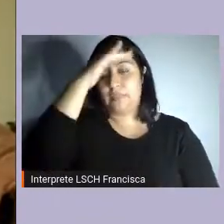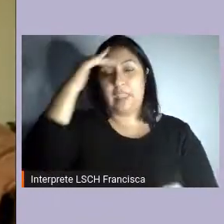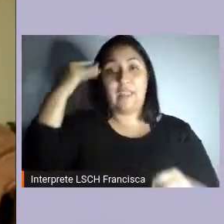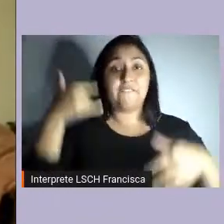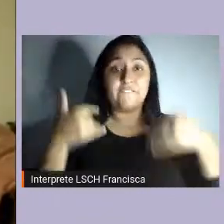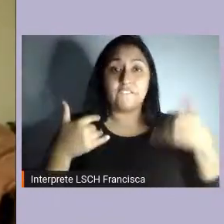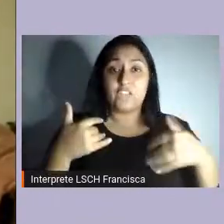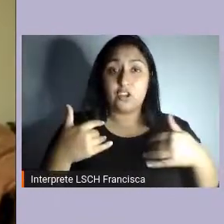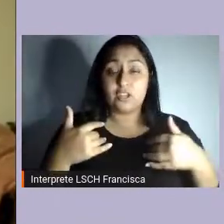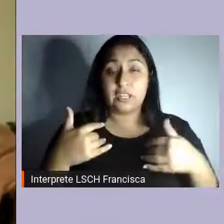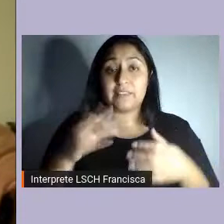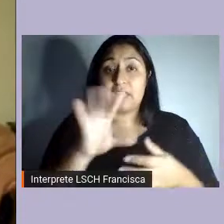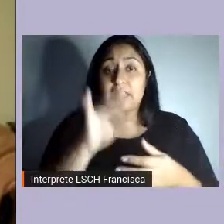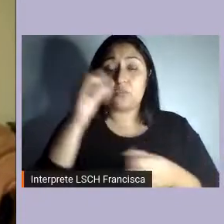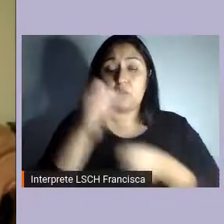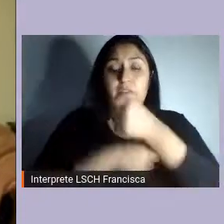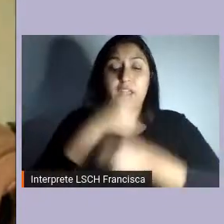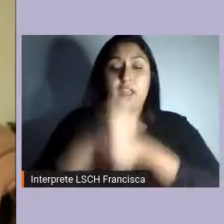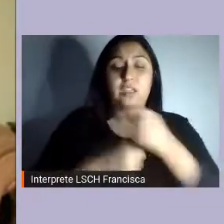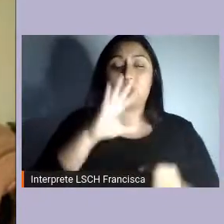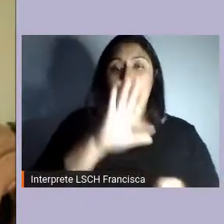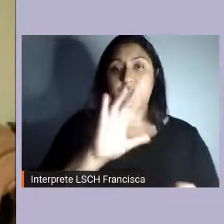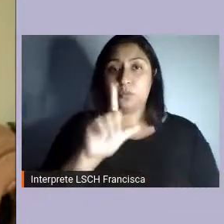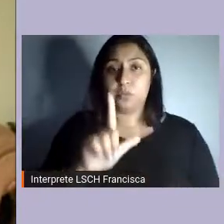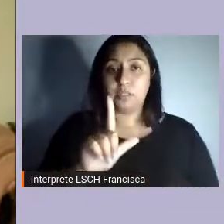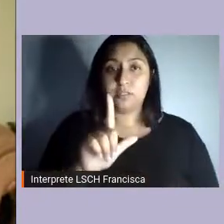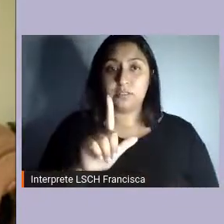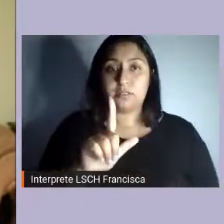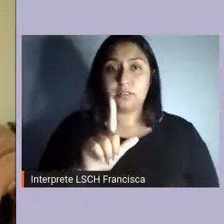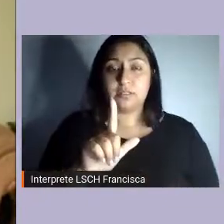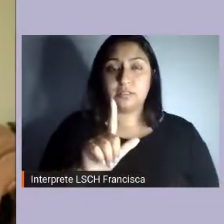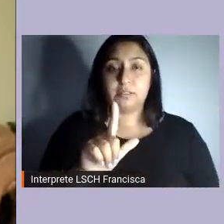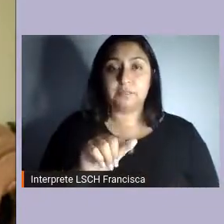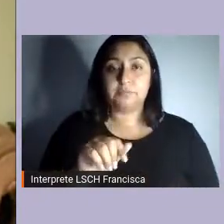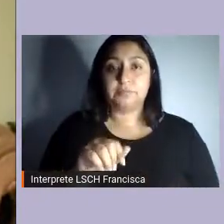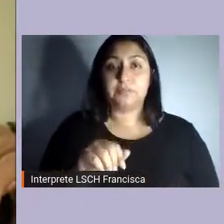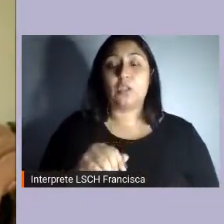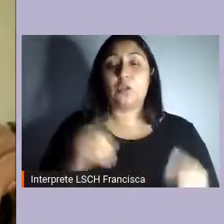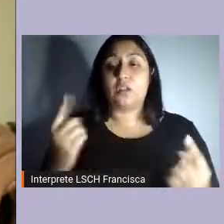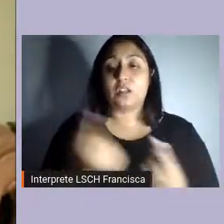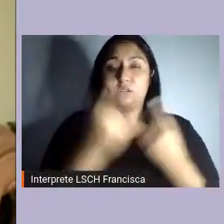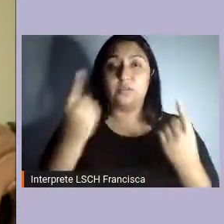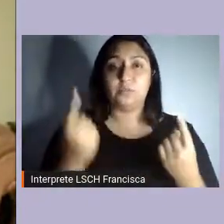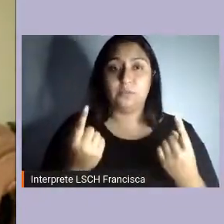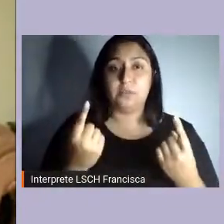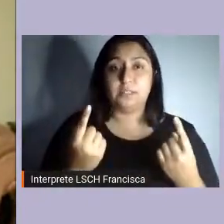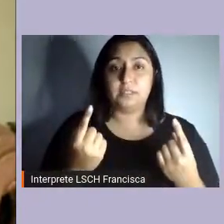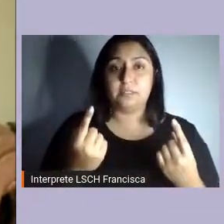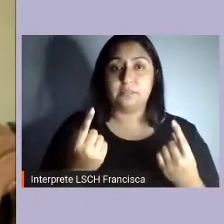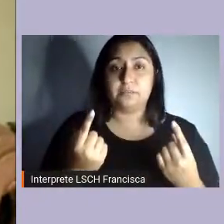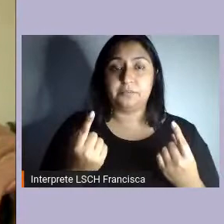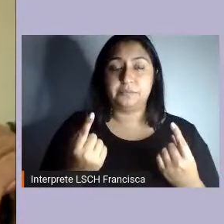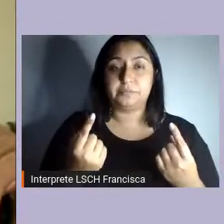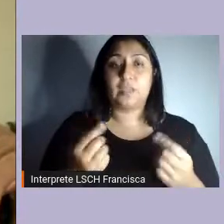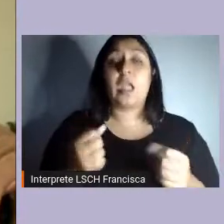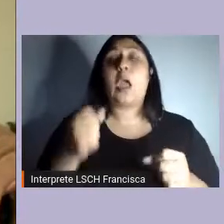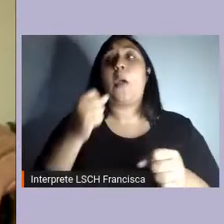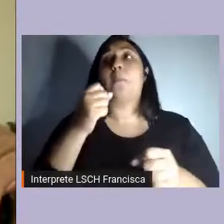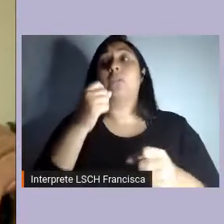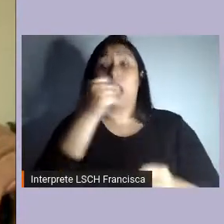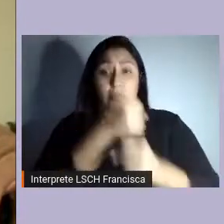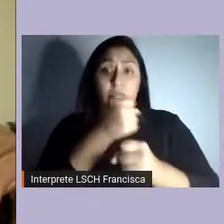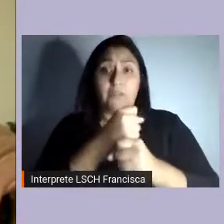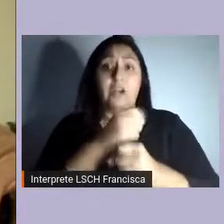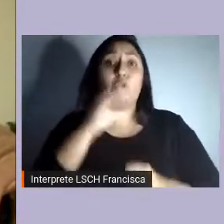57 por este clic que hace, por su encuentro con la máxima idea Paine y Cotaro, por su trabajo con Concepción,